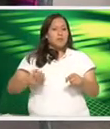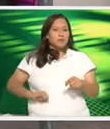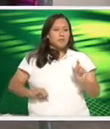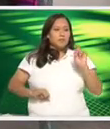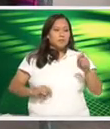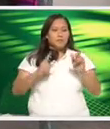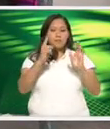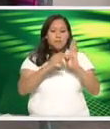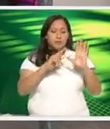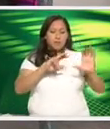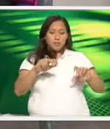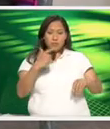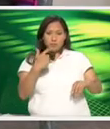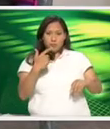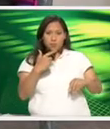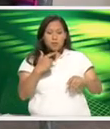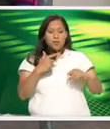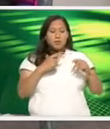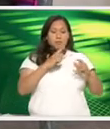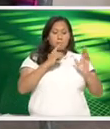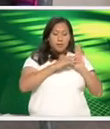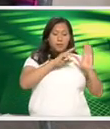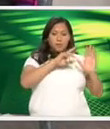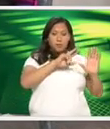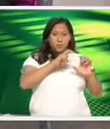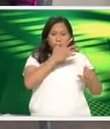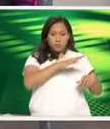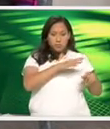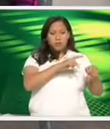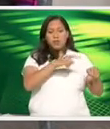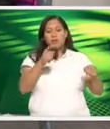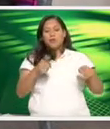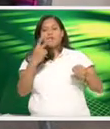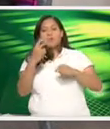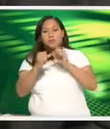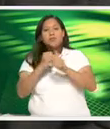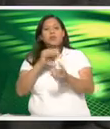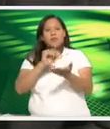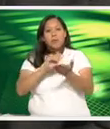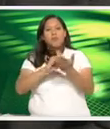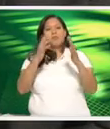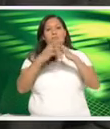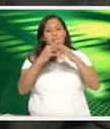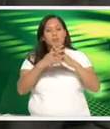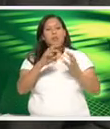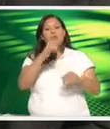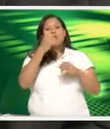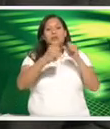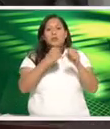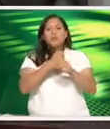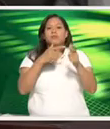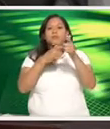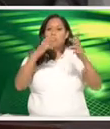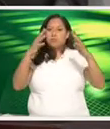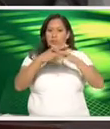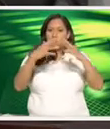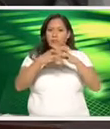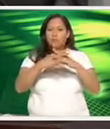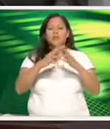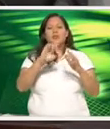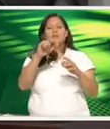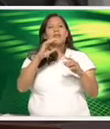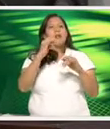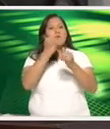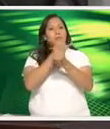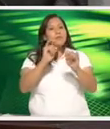partir de 1812, 2 años después, incluso todavía en época de batallas, ¿no? Que fueron 11 años ininterrumpidos, después ya de la consumación